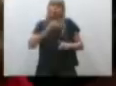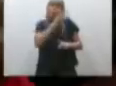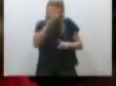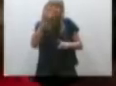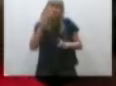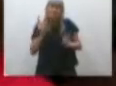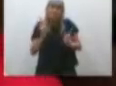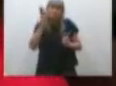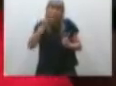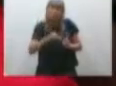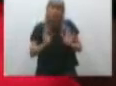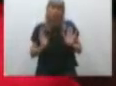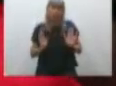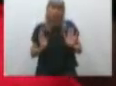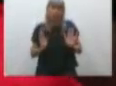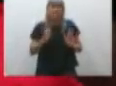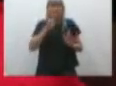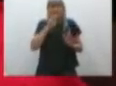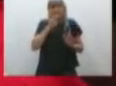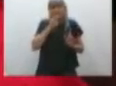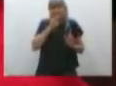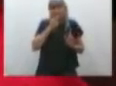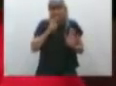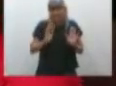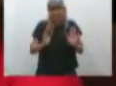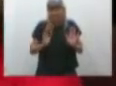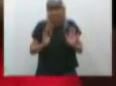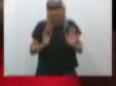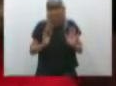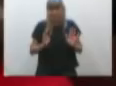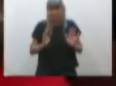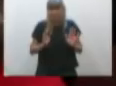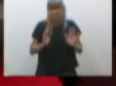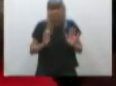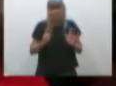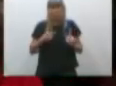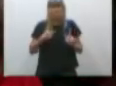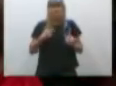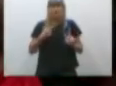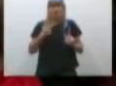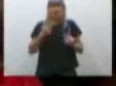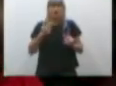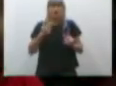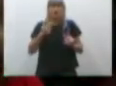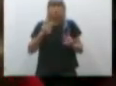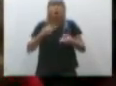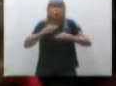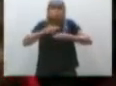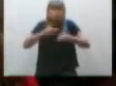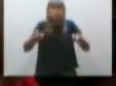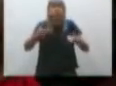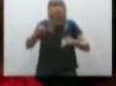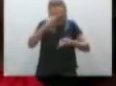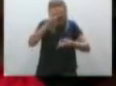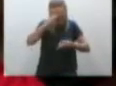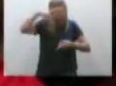por del aborto expresado varias veces nuestra opinión con respecto a esto la mayoría creo que estamos parados en la misma vereda siempre hicimos no estamos a favor